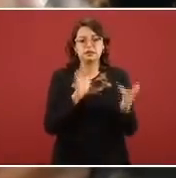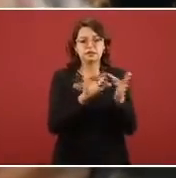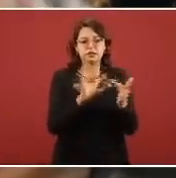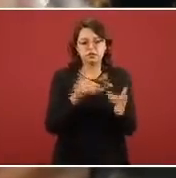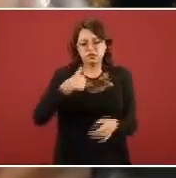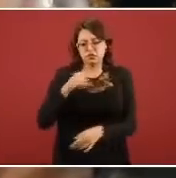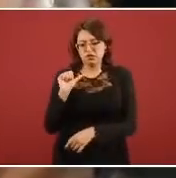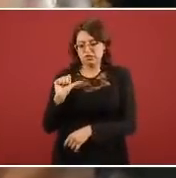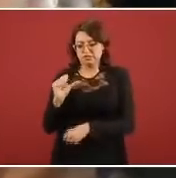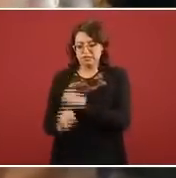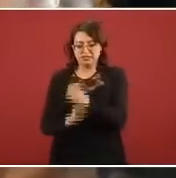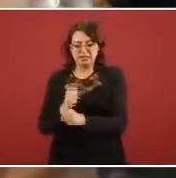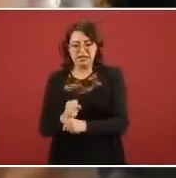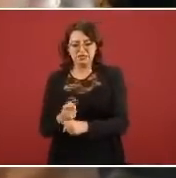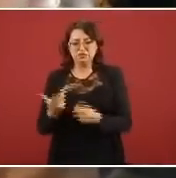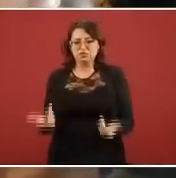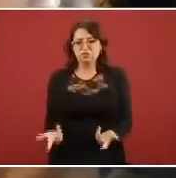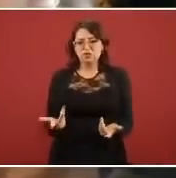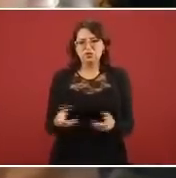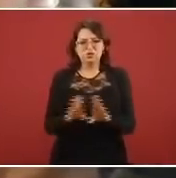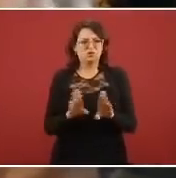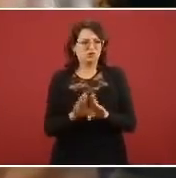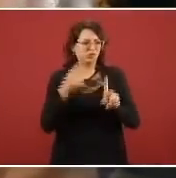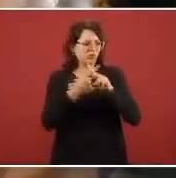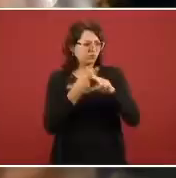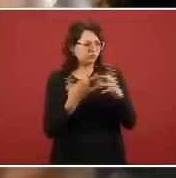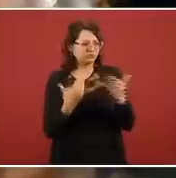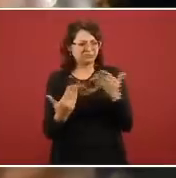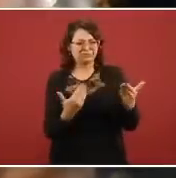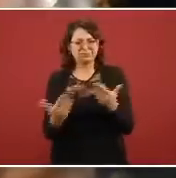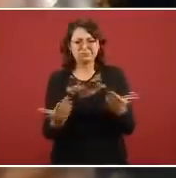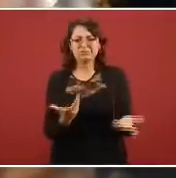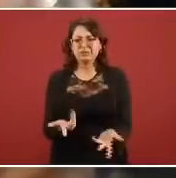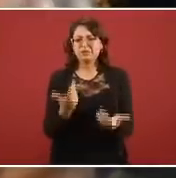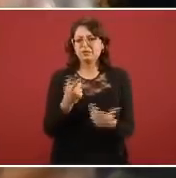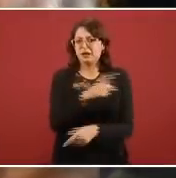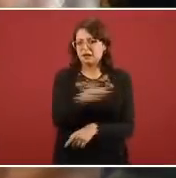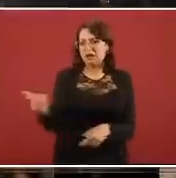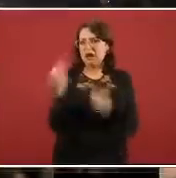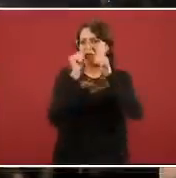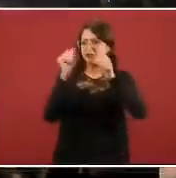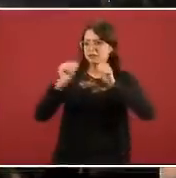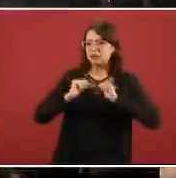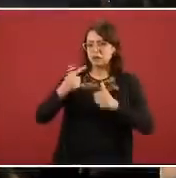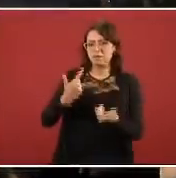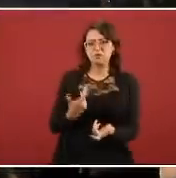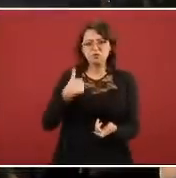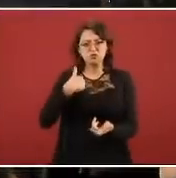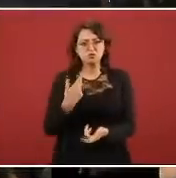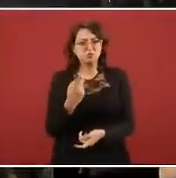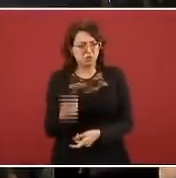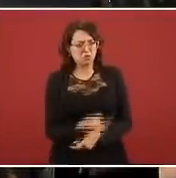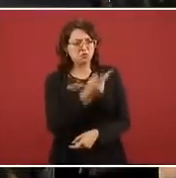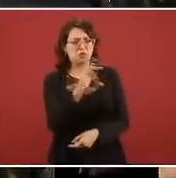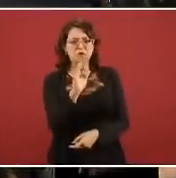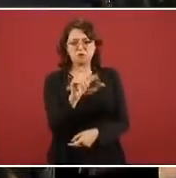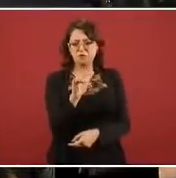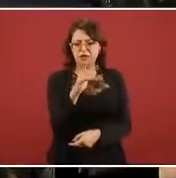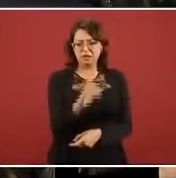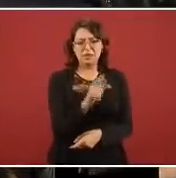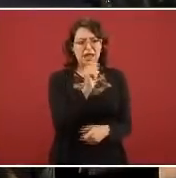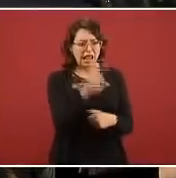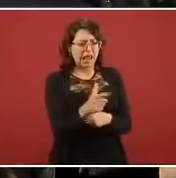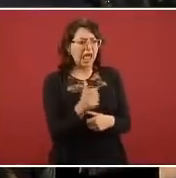16 años, nada más ahí para que vayamos haciendo cuentas, y de una vez que están tan pendientes, pues le lanzamos la pregunta a Felipe Calderón si él me